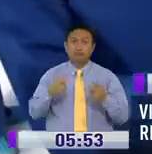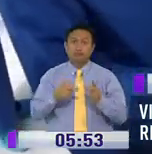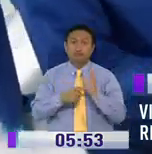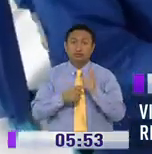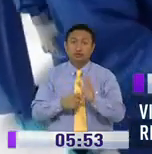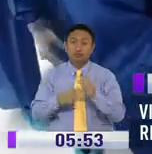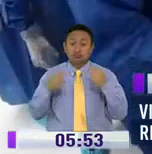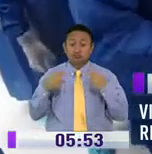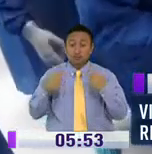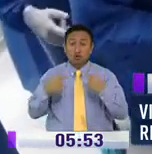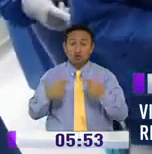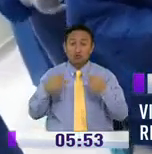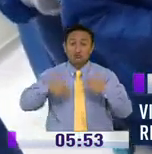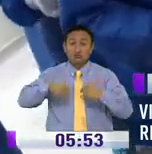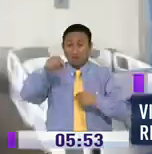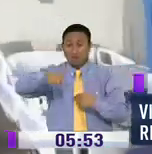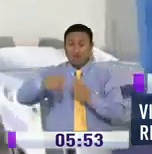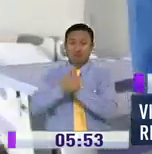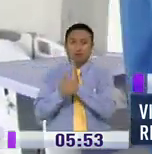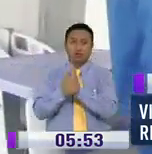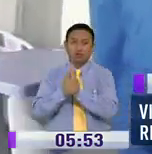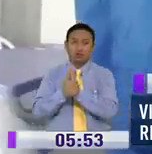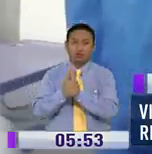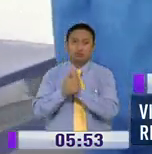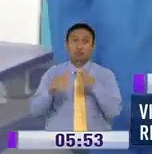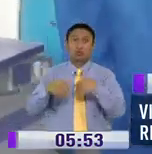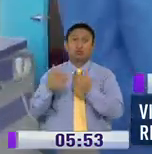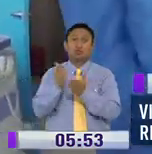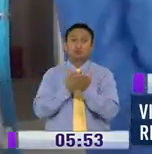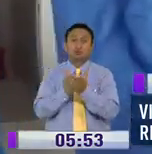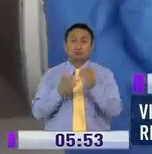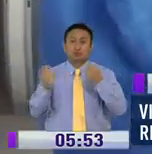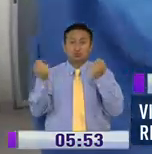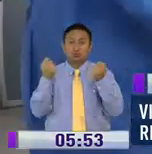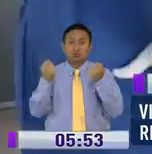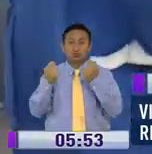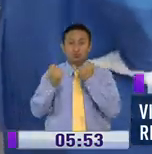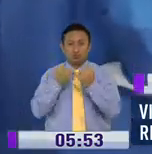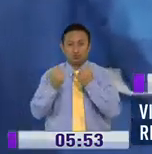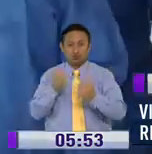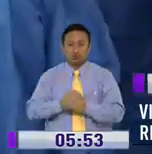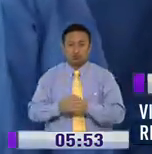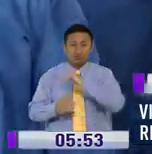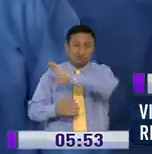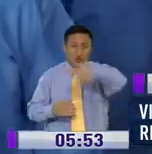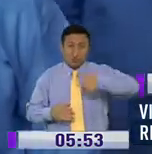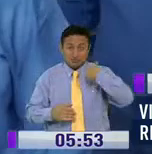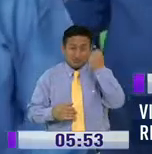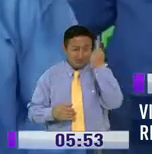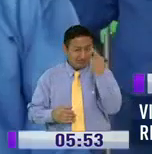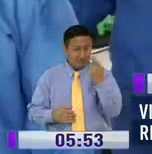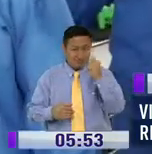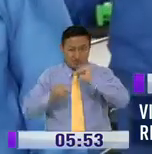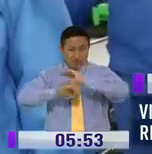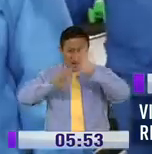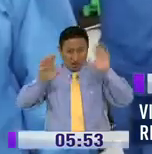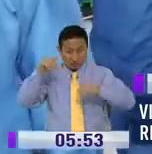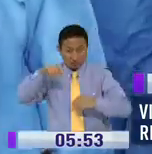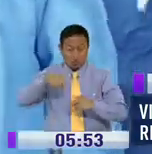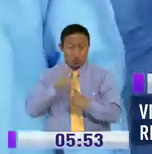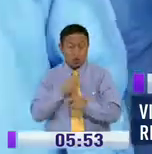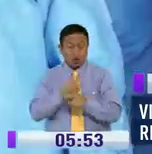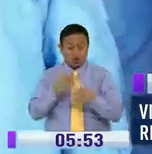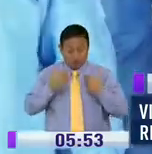que a diario se brindan capacitación al personal a través del servicio de control de infecciones para que todos tengan conocimiento de qué trajes